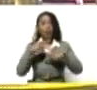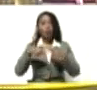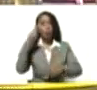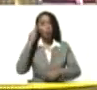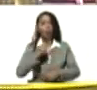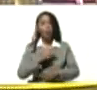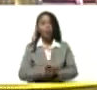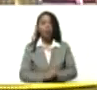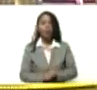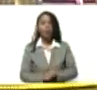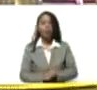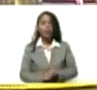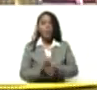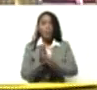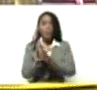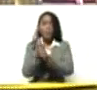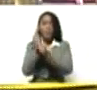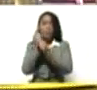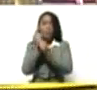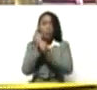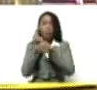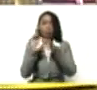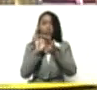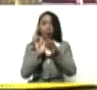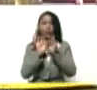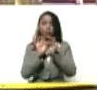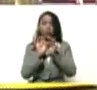Bolivariana. Férreamente unidos.